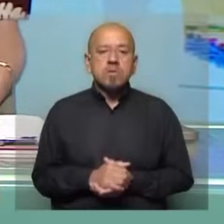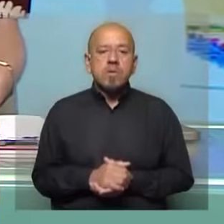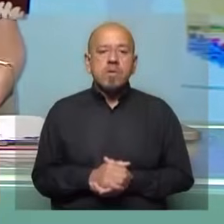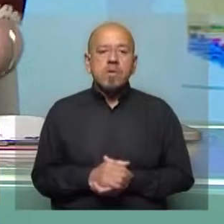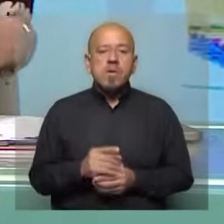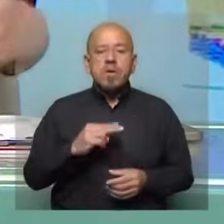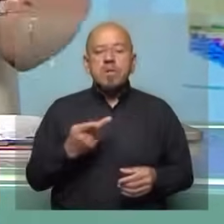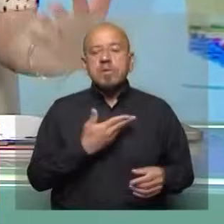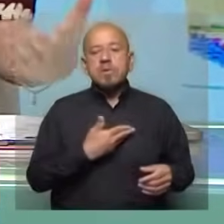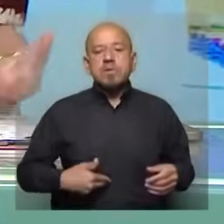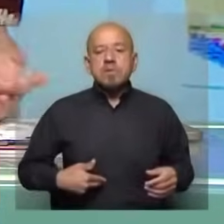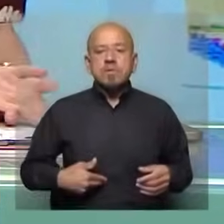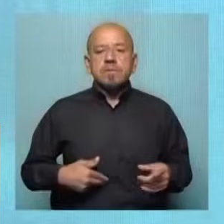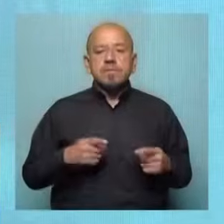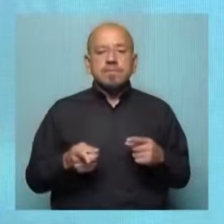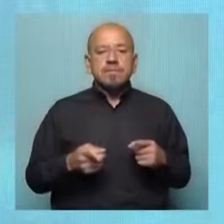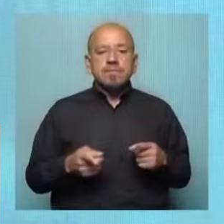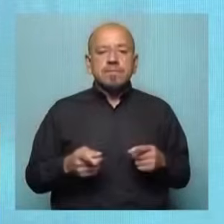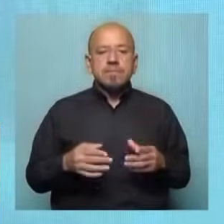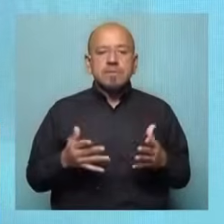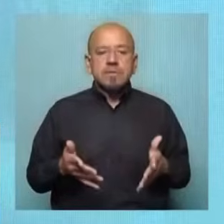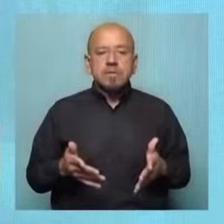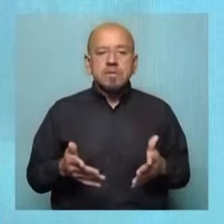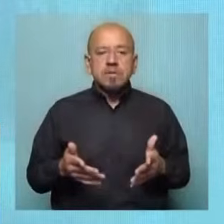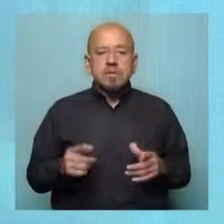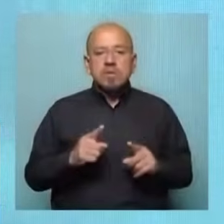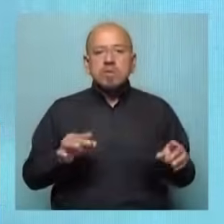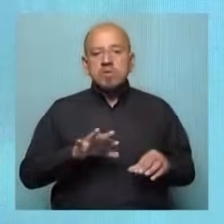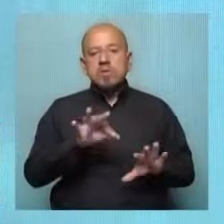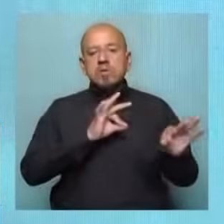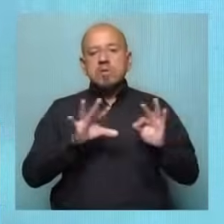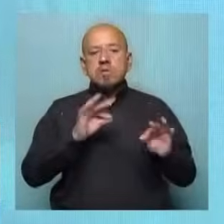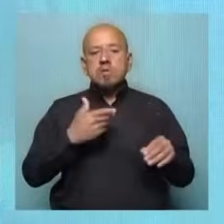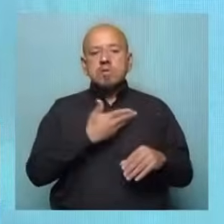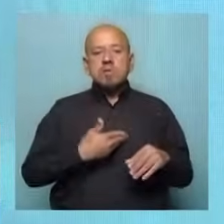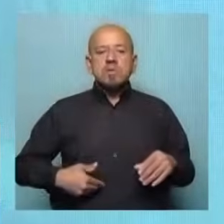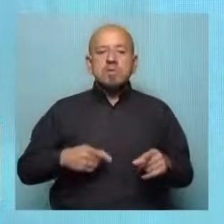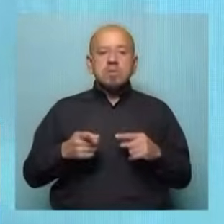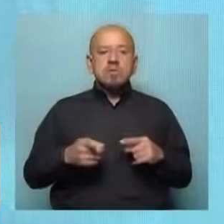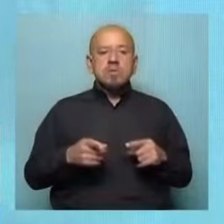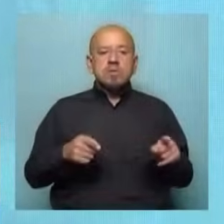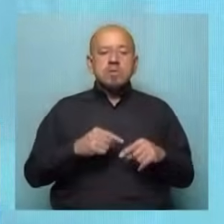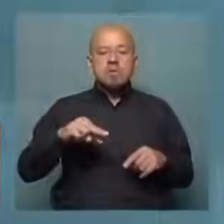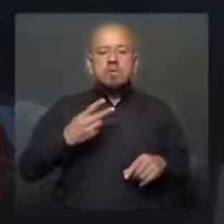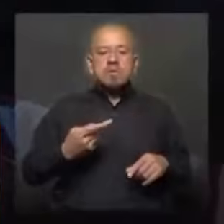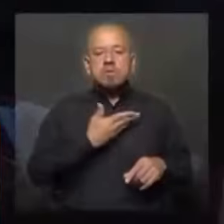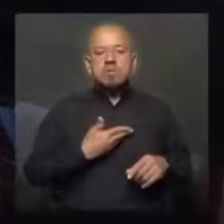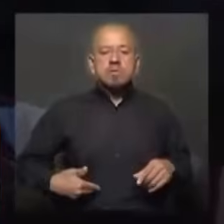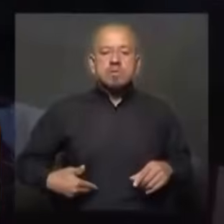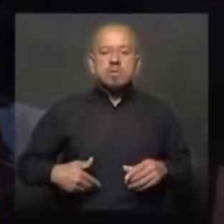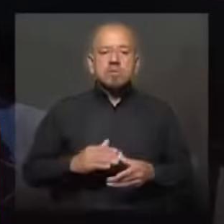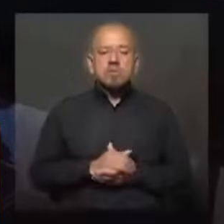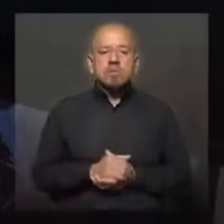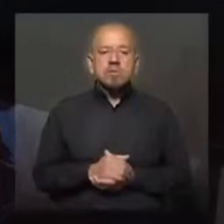tenido, ¿se imagina en caso de que no sea elegida para la presidencia ejerciendo la vicepresidencia? Yo